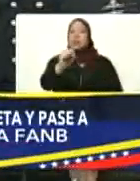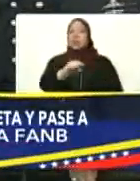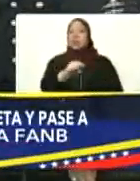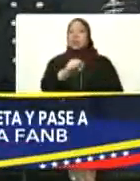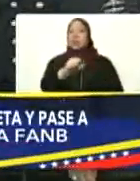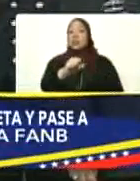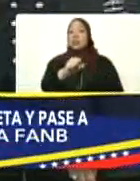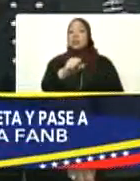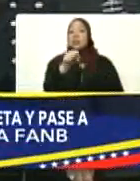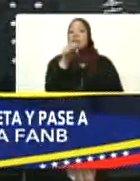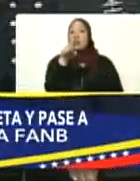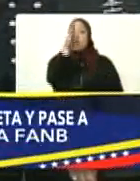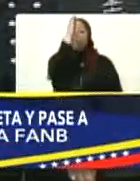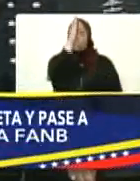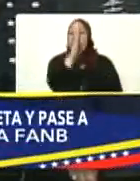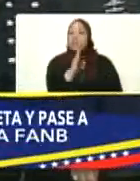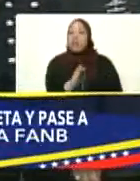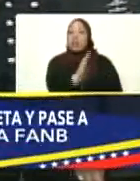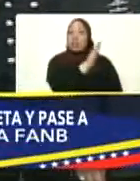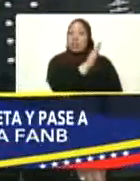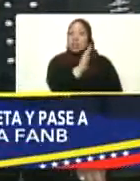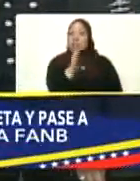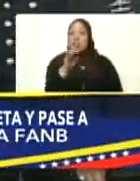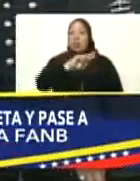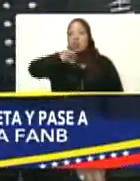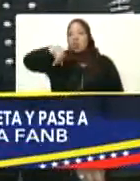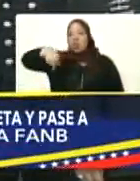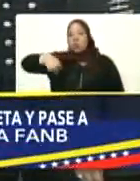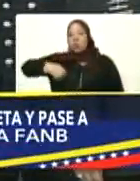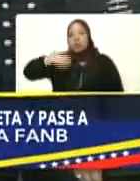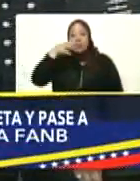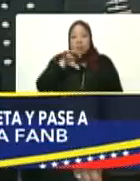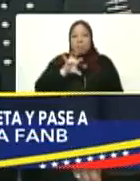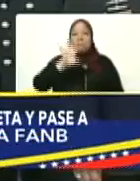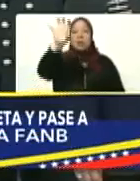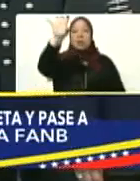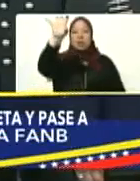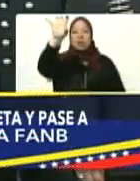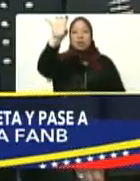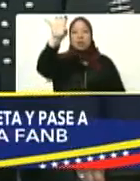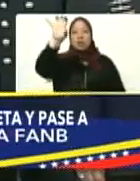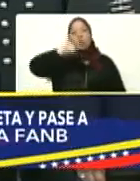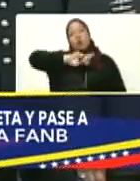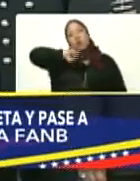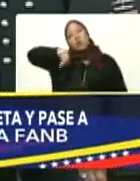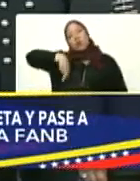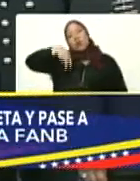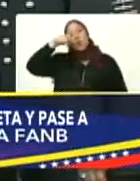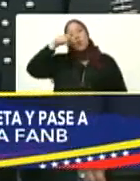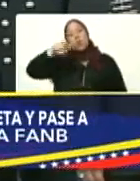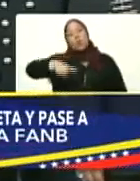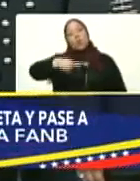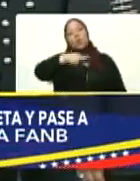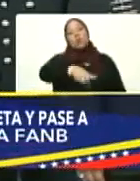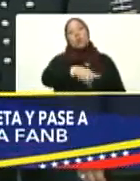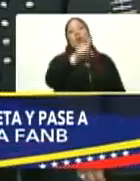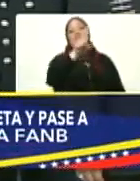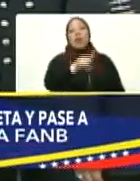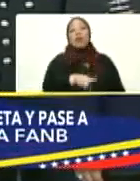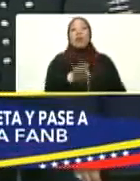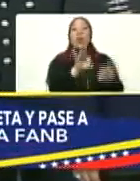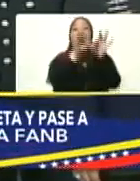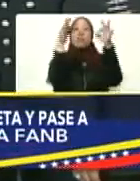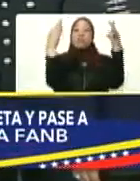que sean bendecidos por nuestra patria, por nuestro pueblo, por sus familias y